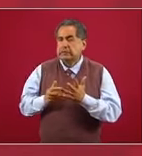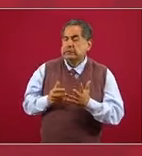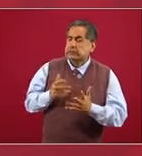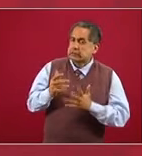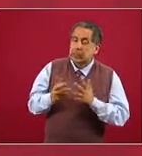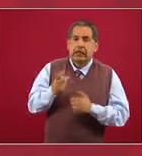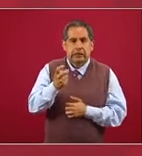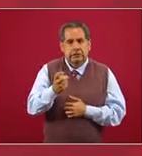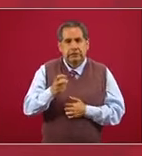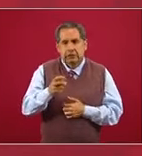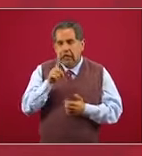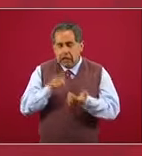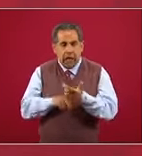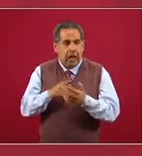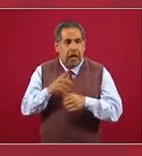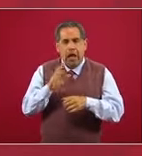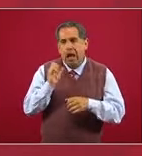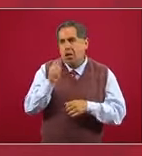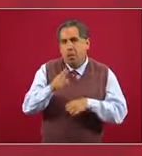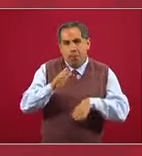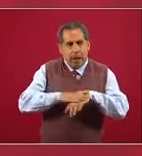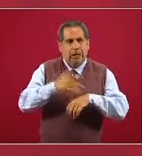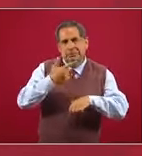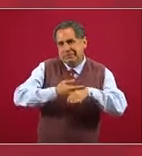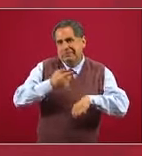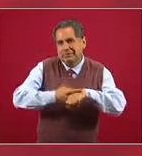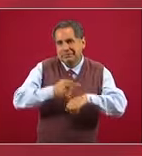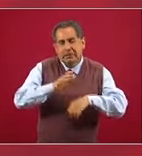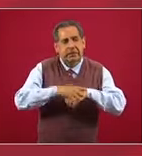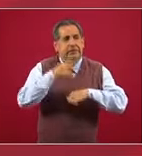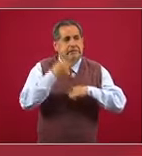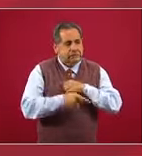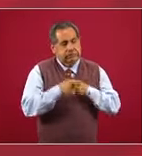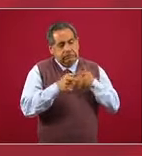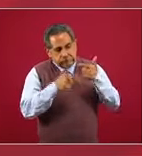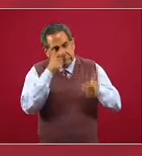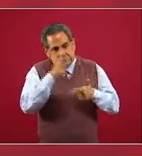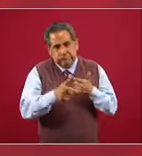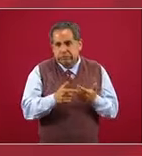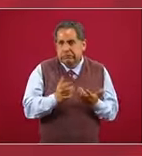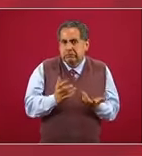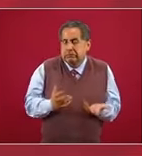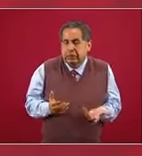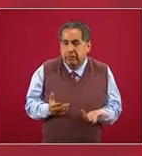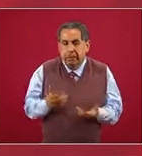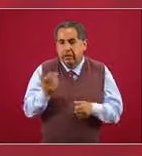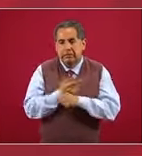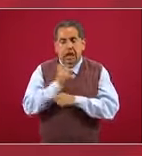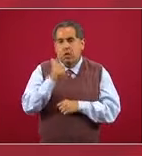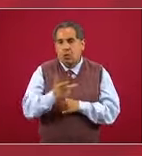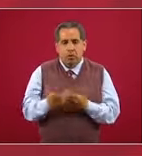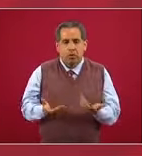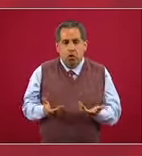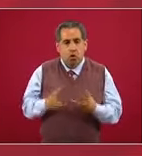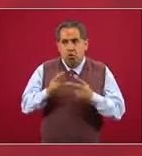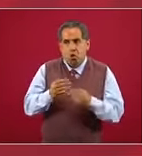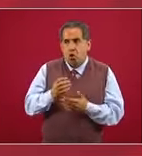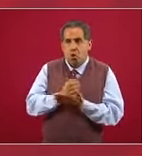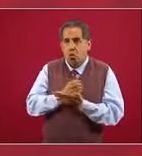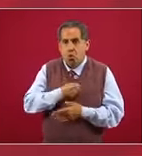entonces podríamos ver que hay mucha más carga de personas que están enfermando recientemente o que efectivamente no se